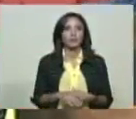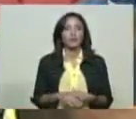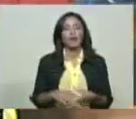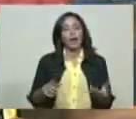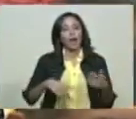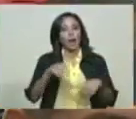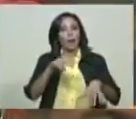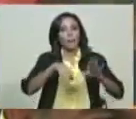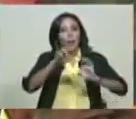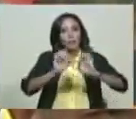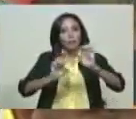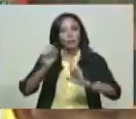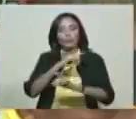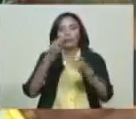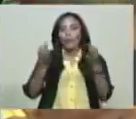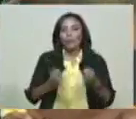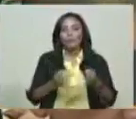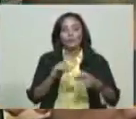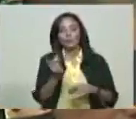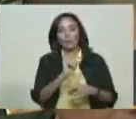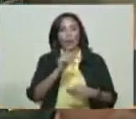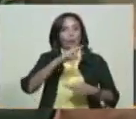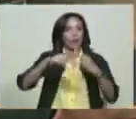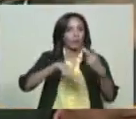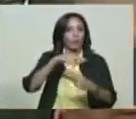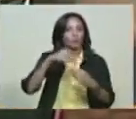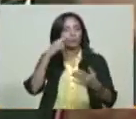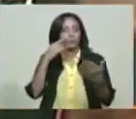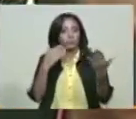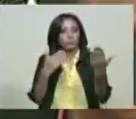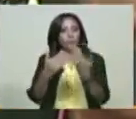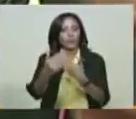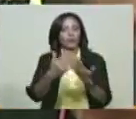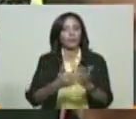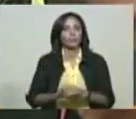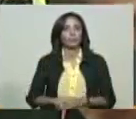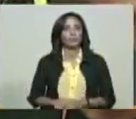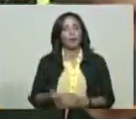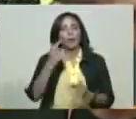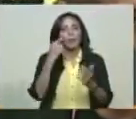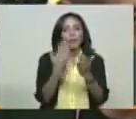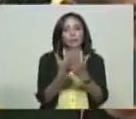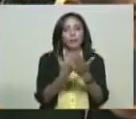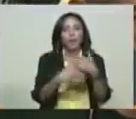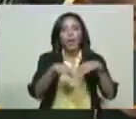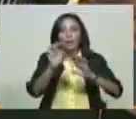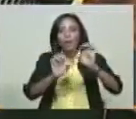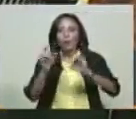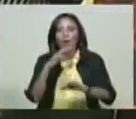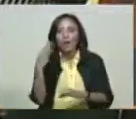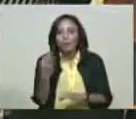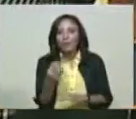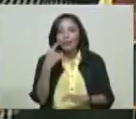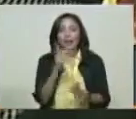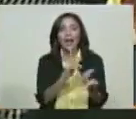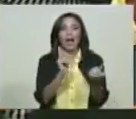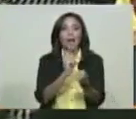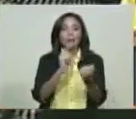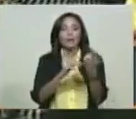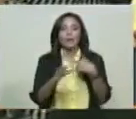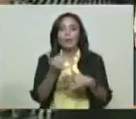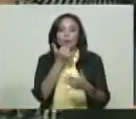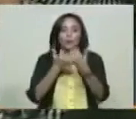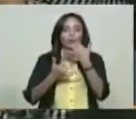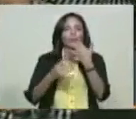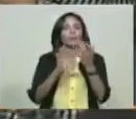crítico y autocrítico oficial de la revolución no crítico y autocrítico para ver la verdad y rectificar a tiempo y